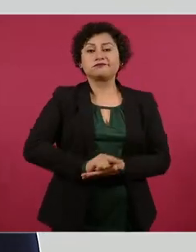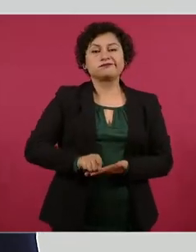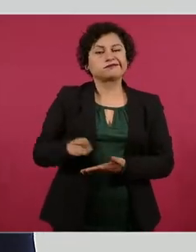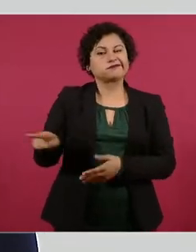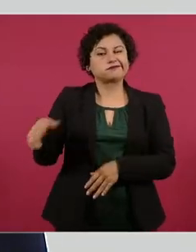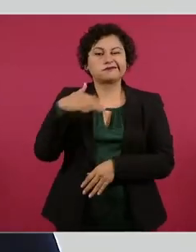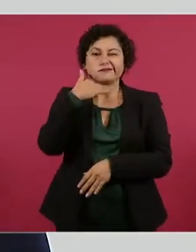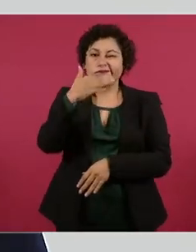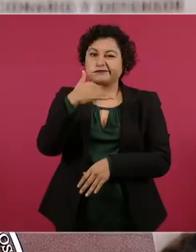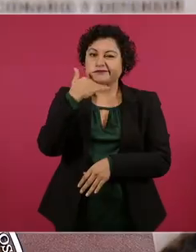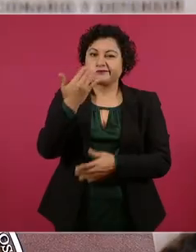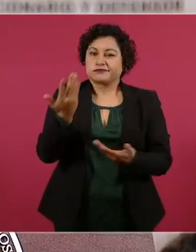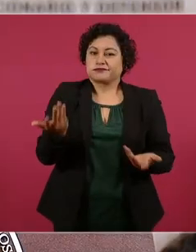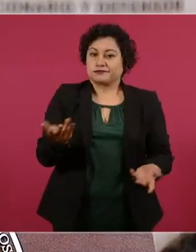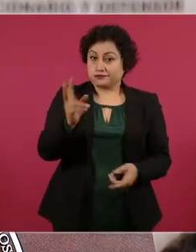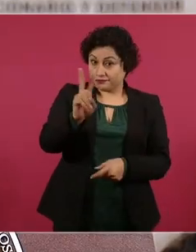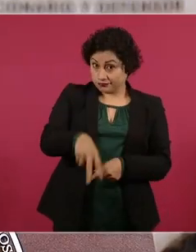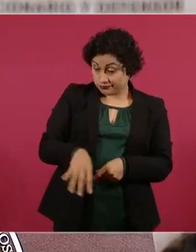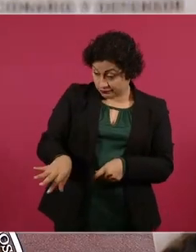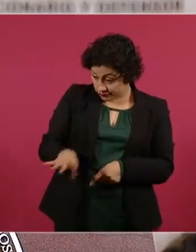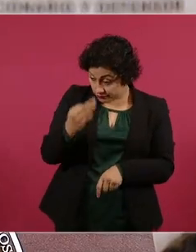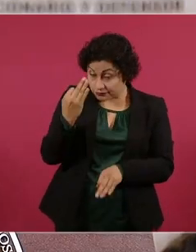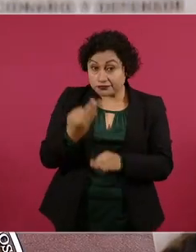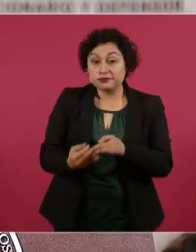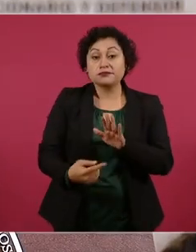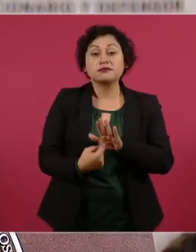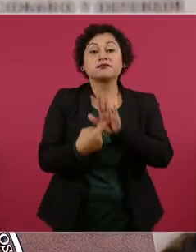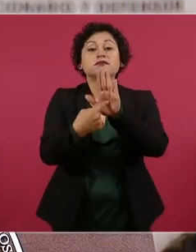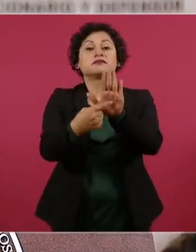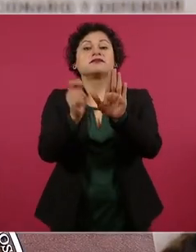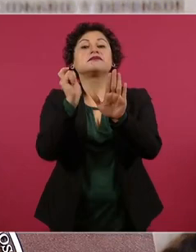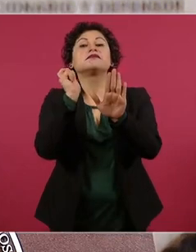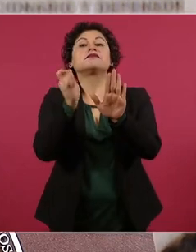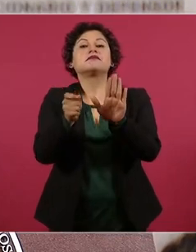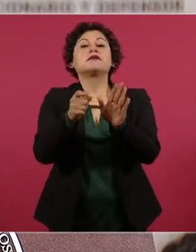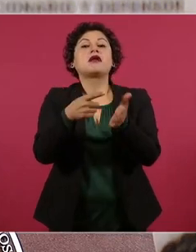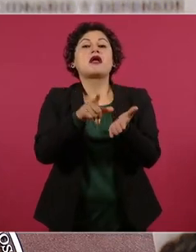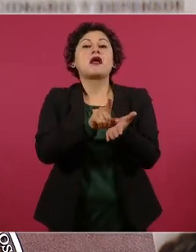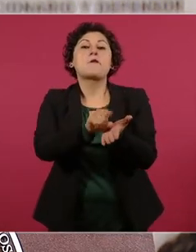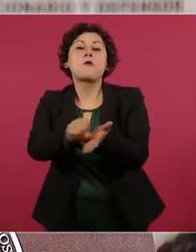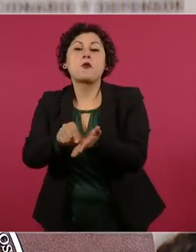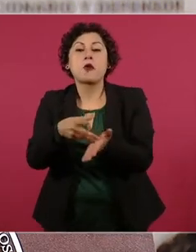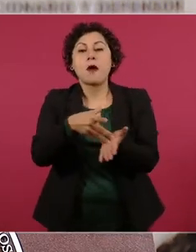usan robots, cuentas automatizadas, troll centers para inflar las